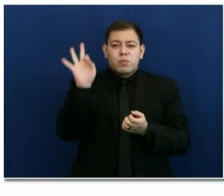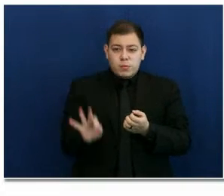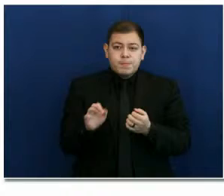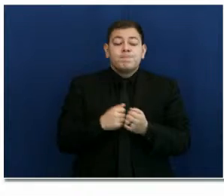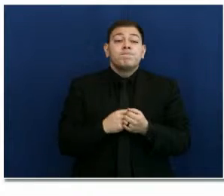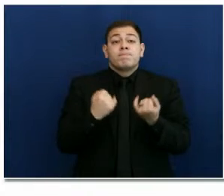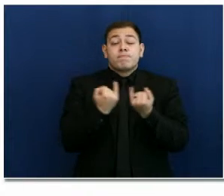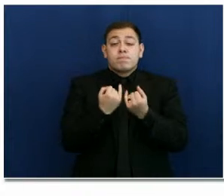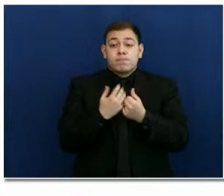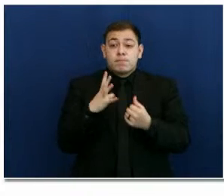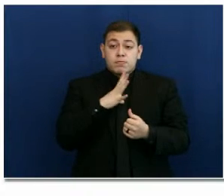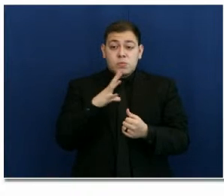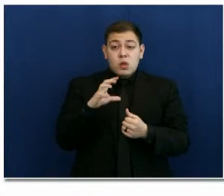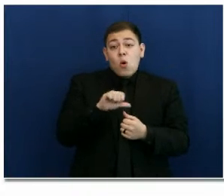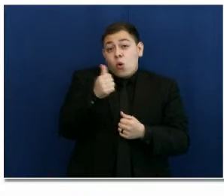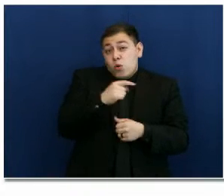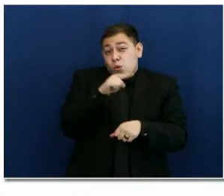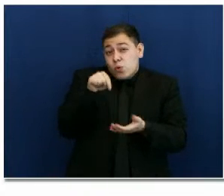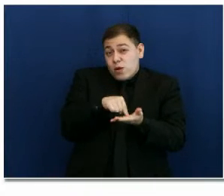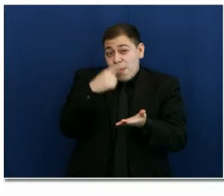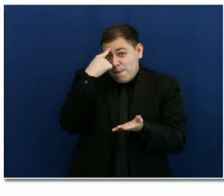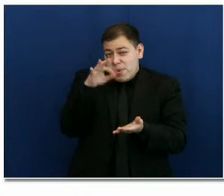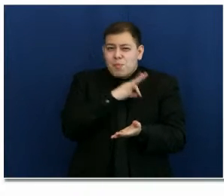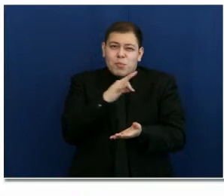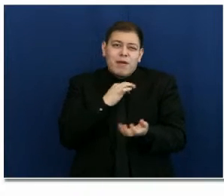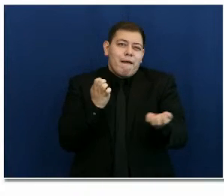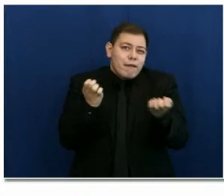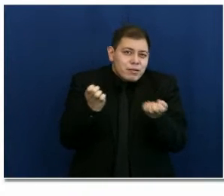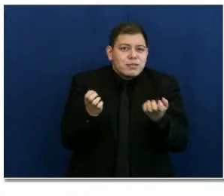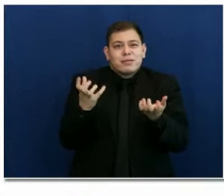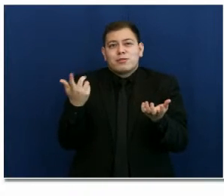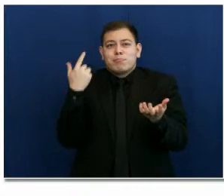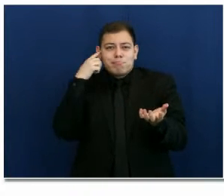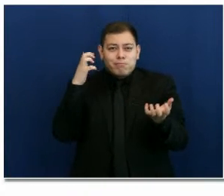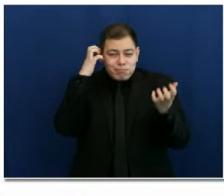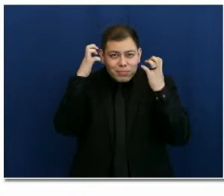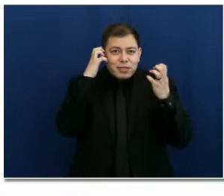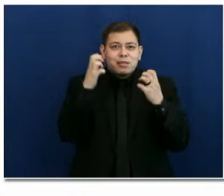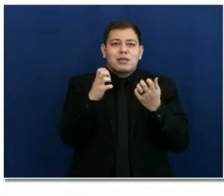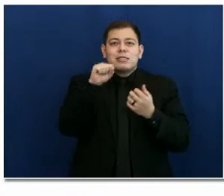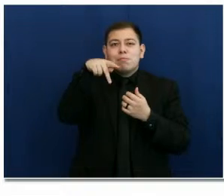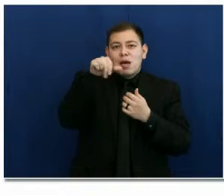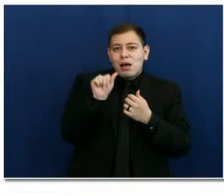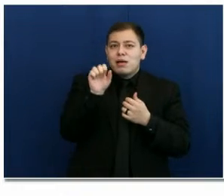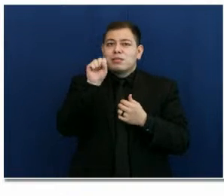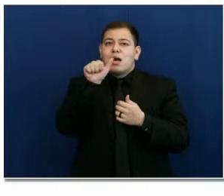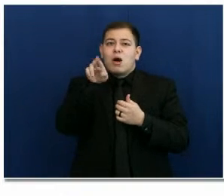los diferentes oportunidades para que puedan tener acceso a los gimnasios.